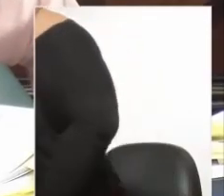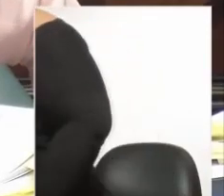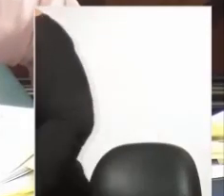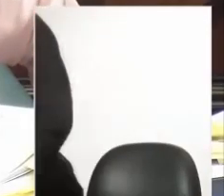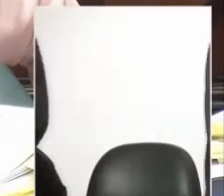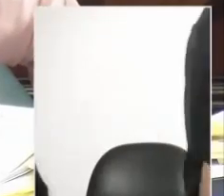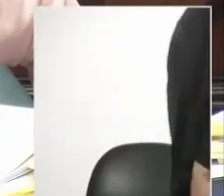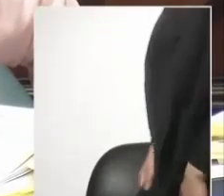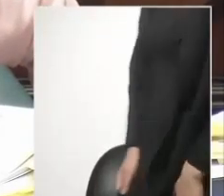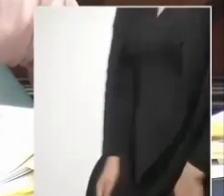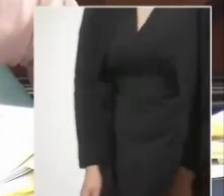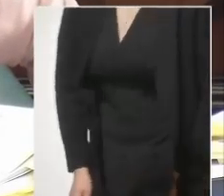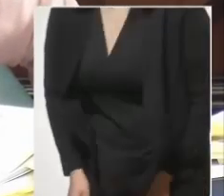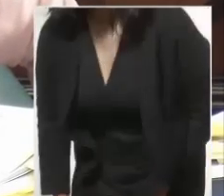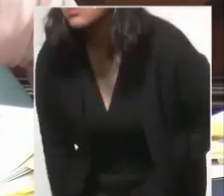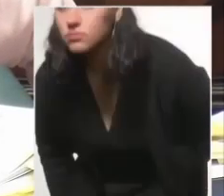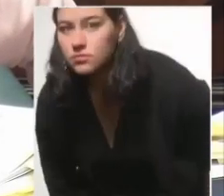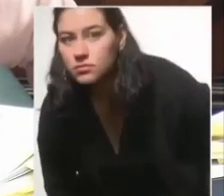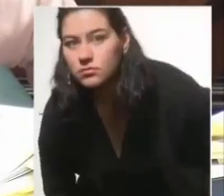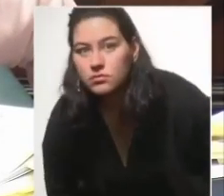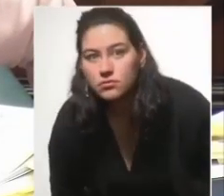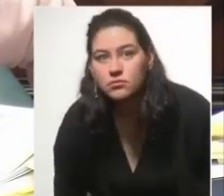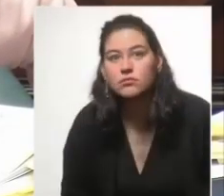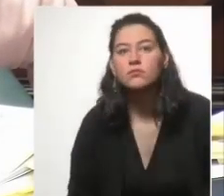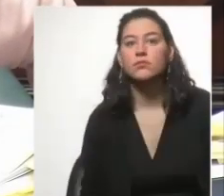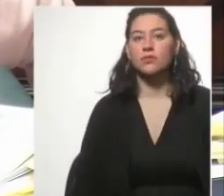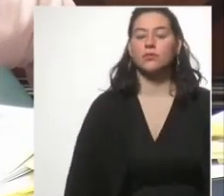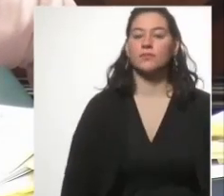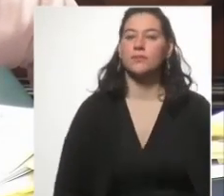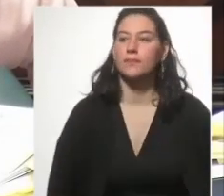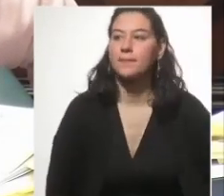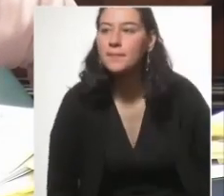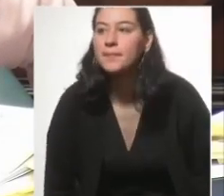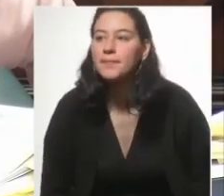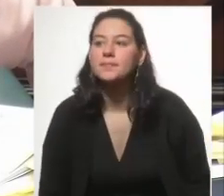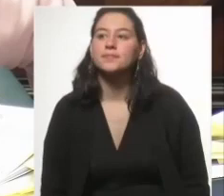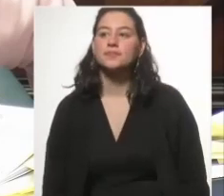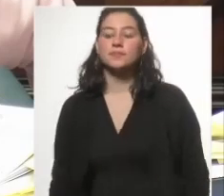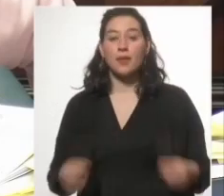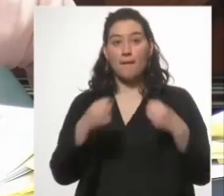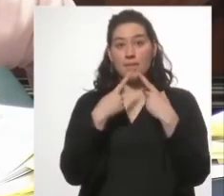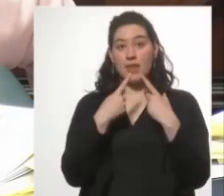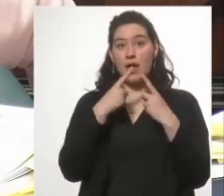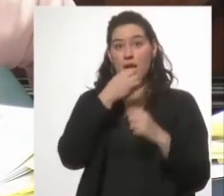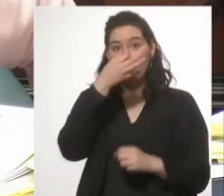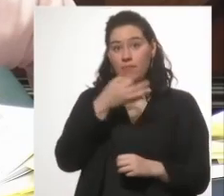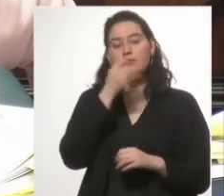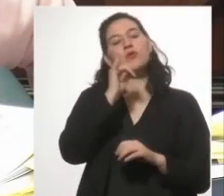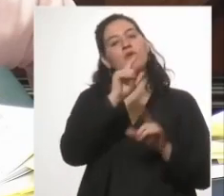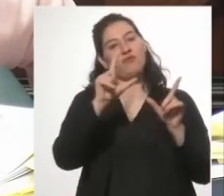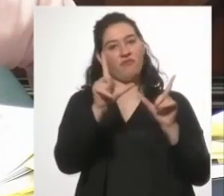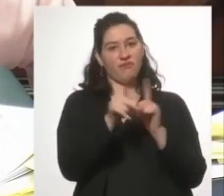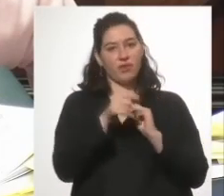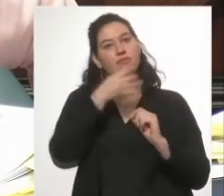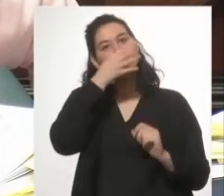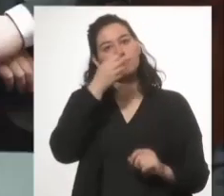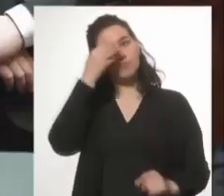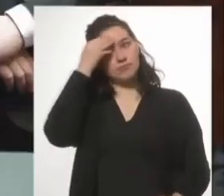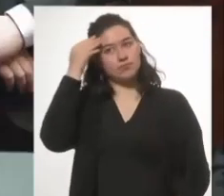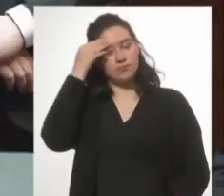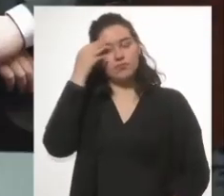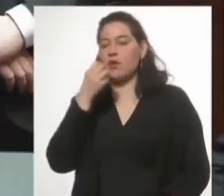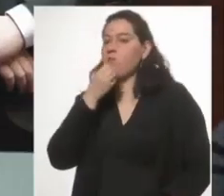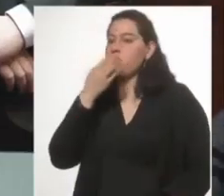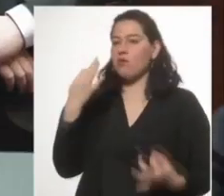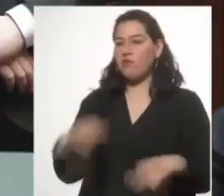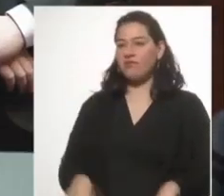¿Me da la moción de orden, señora Presidenta? Pero la moción de orden que usted plantea, yo se la voy a dar después que termine el orador, que es lo que corresponde.